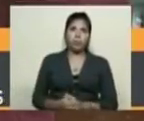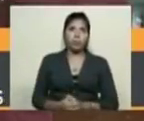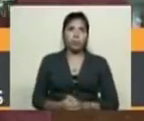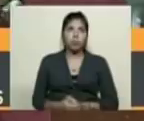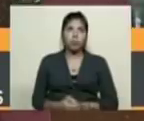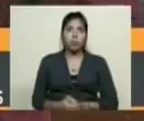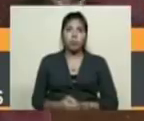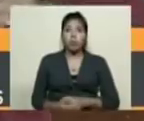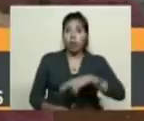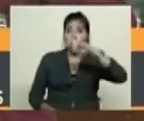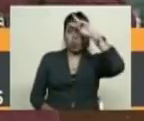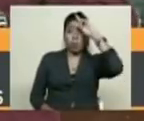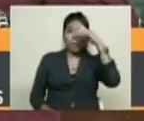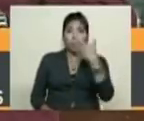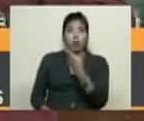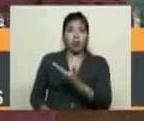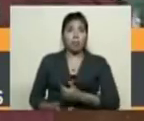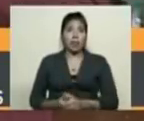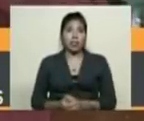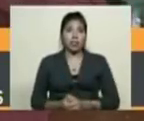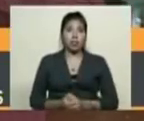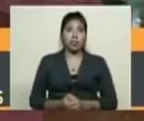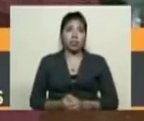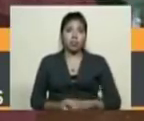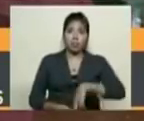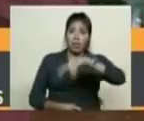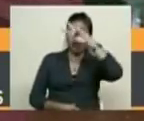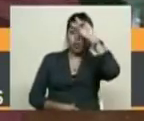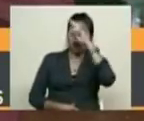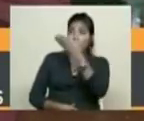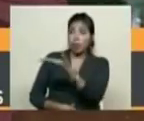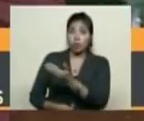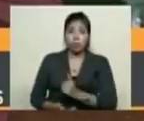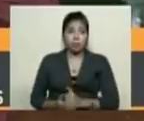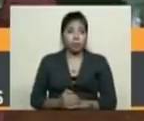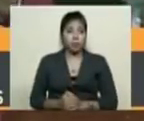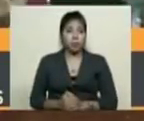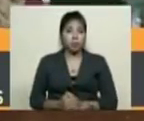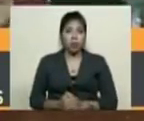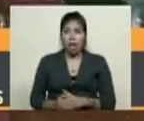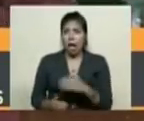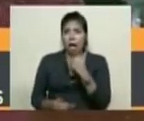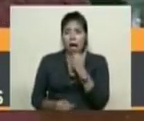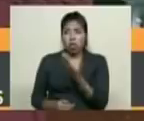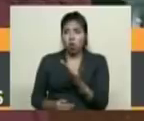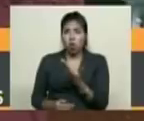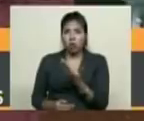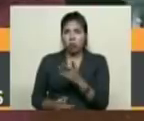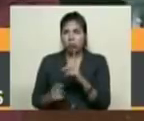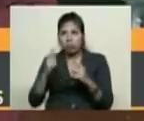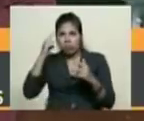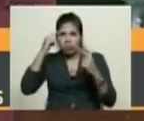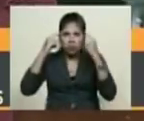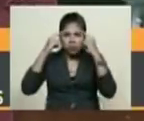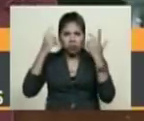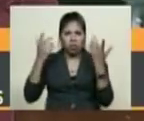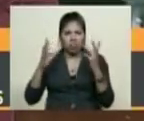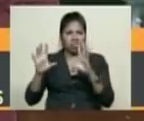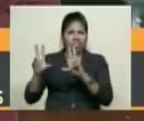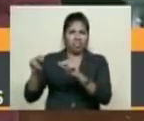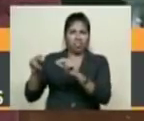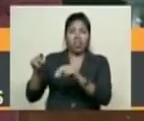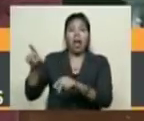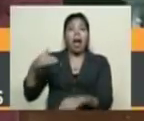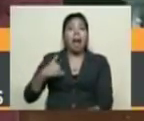Es un ridículo. Y él no tiene límites para cometer el ridículo. Que Mauricio Macri, con